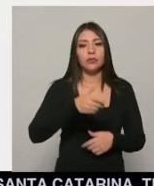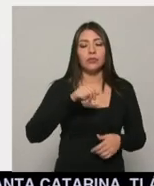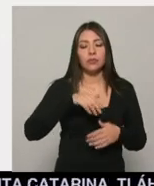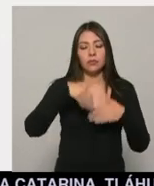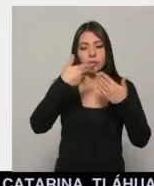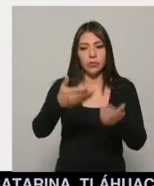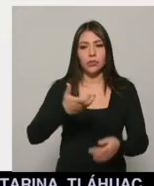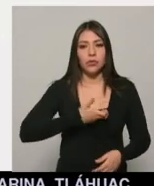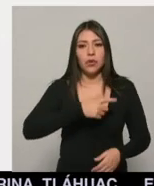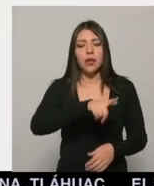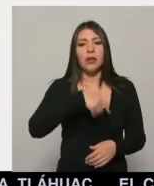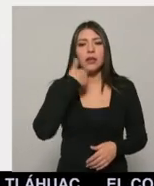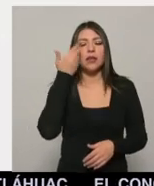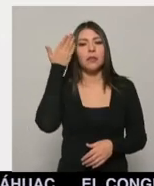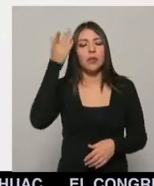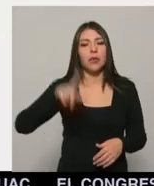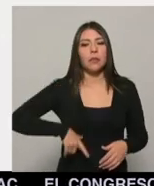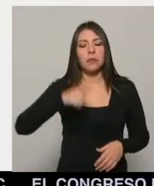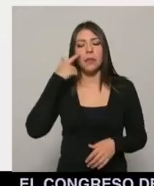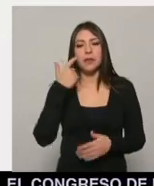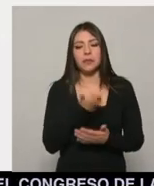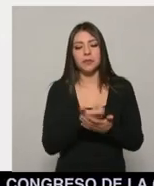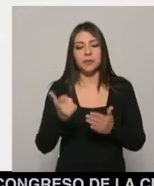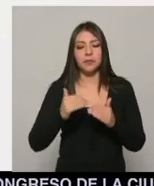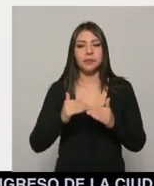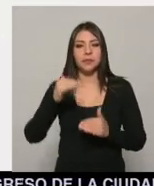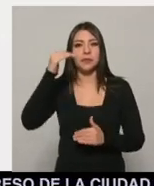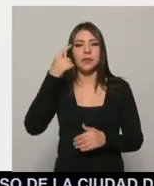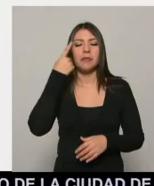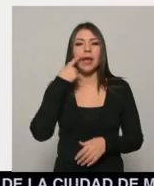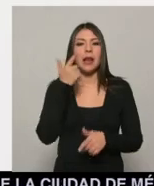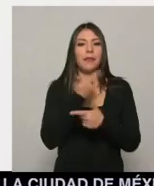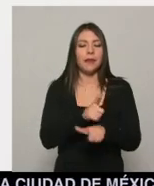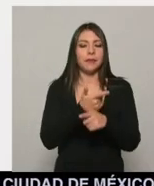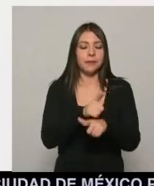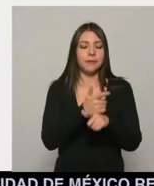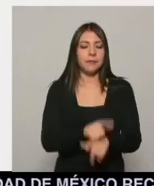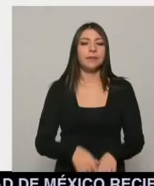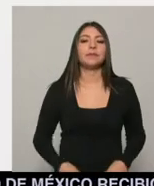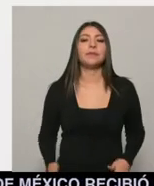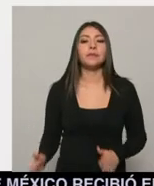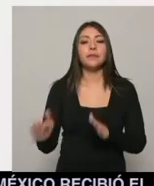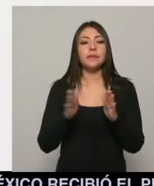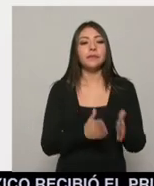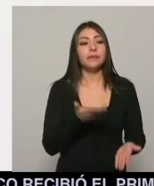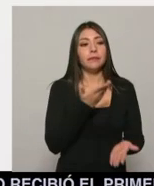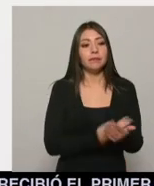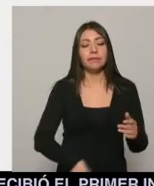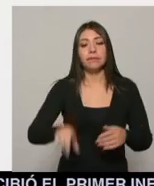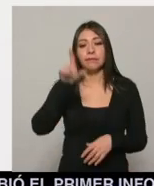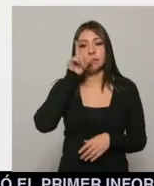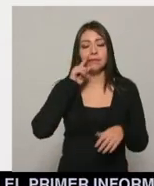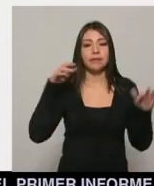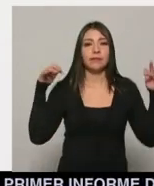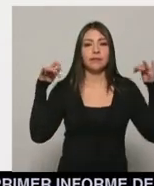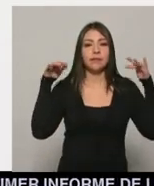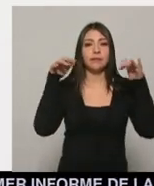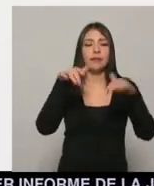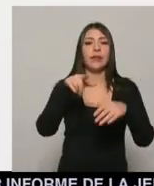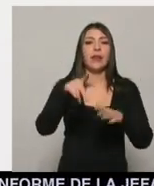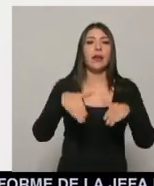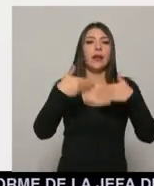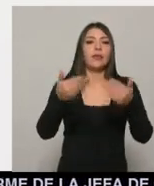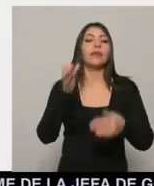autoridades para que haya un incremento de tarifas. Y también comentarte que mañana va a haber una concentración en el Congreso de la